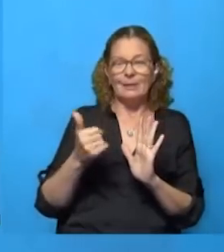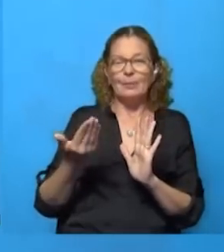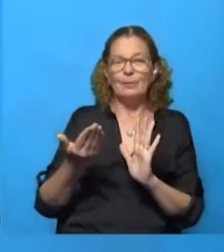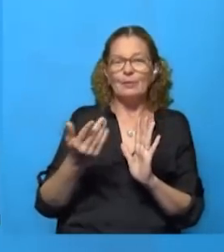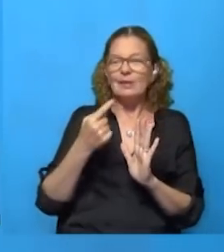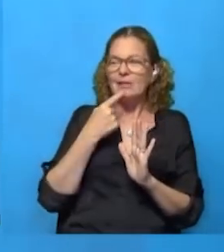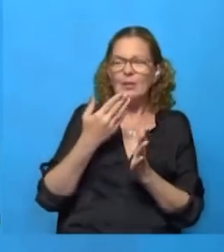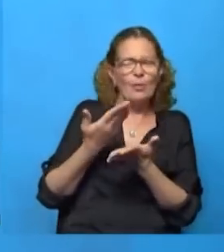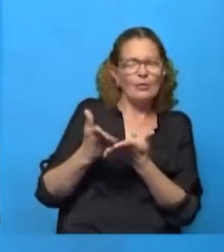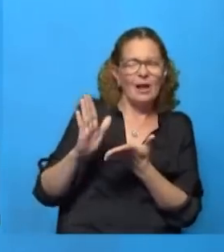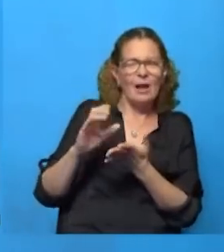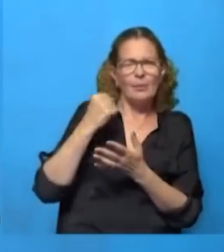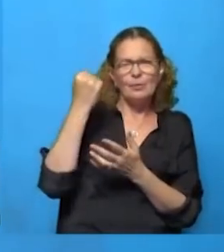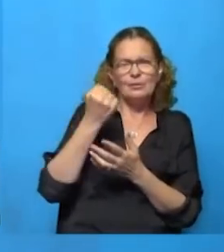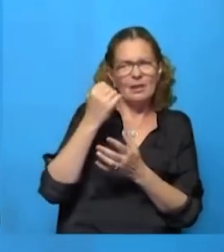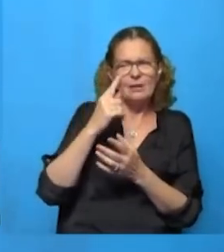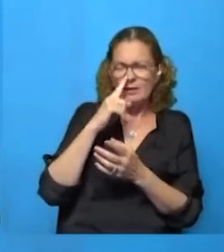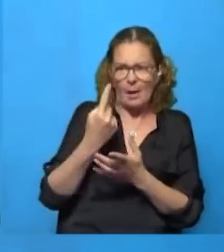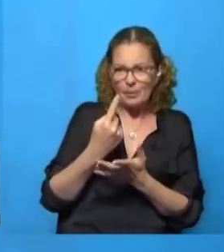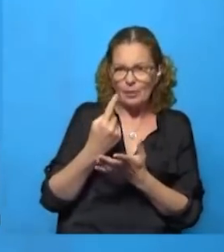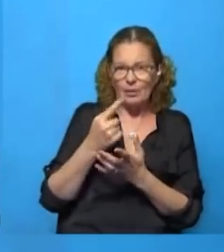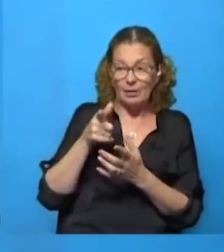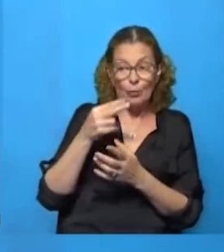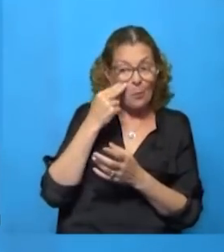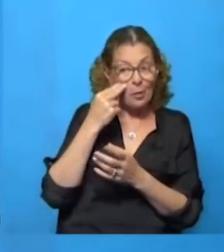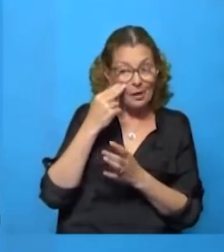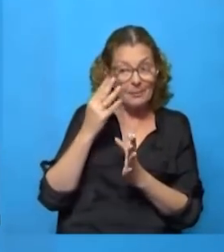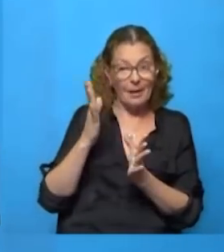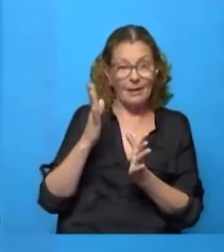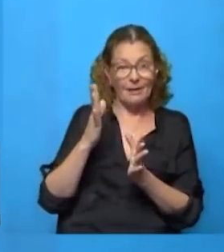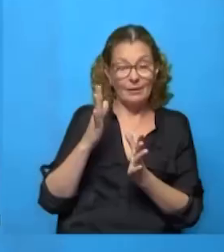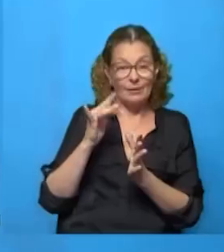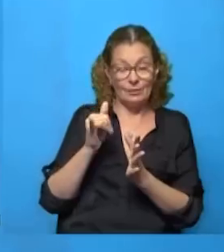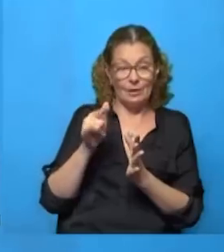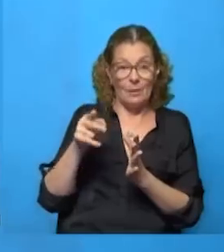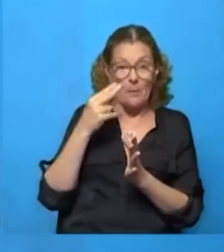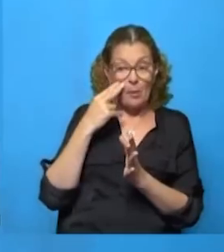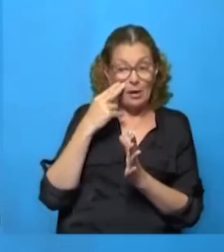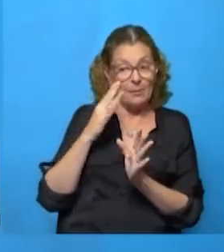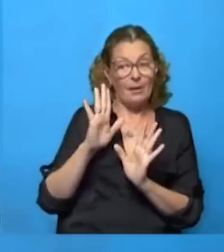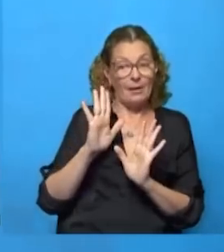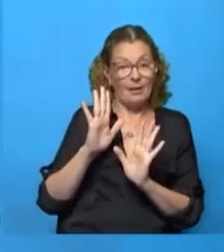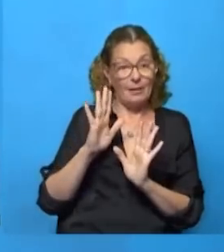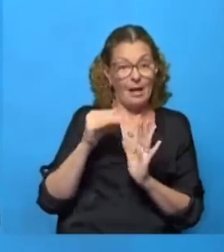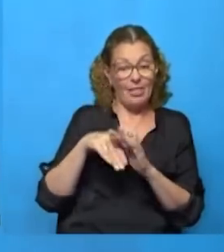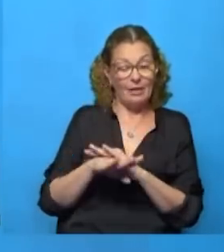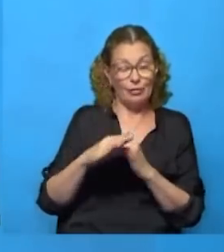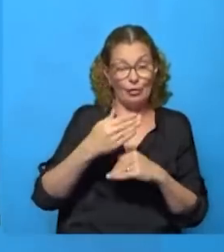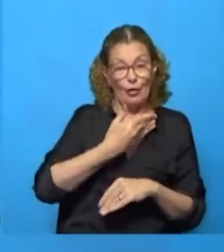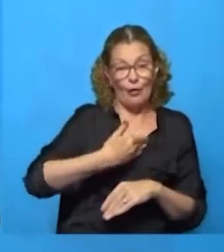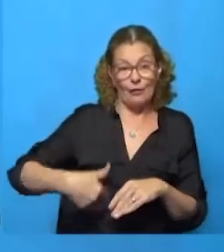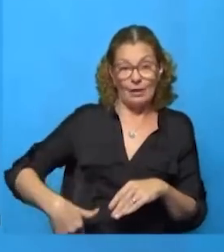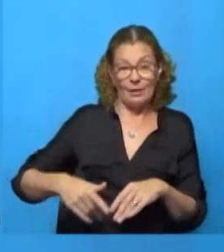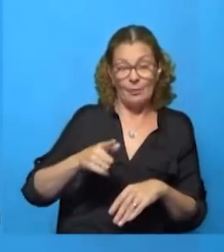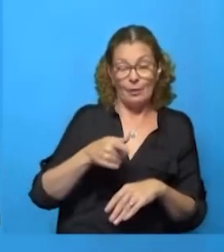en restarle importancia inmediatamente Y eso es un problema cuando se tiene casos de este tipo adentro del gobierno porque